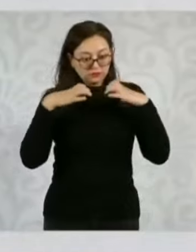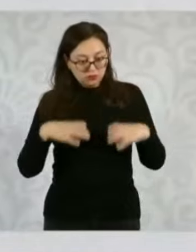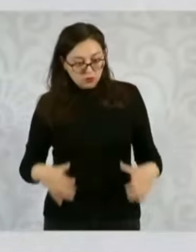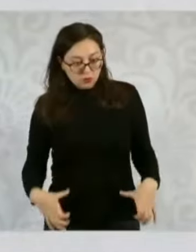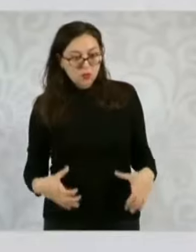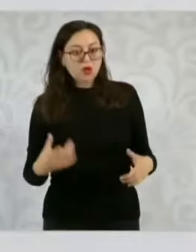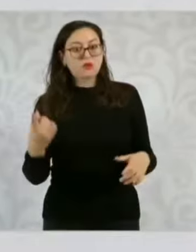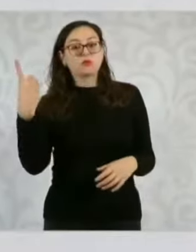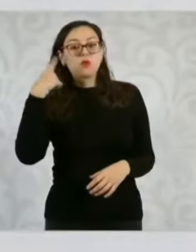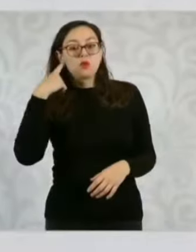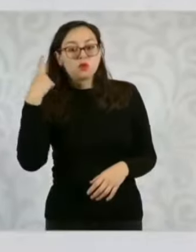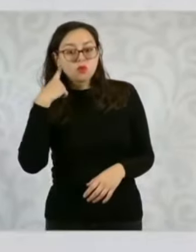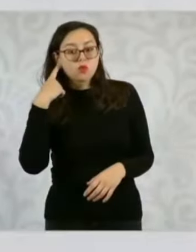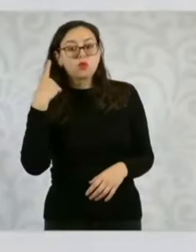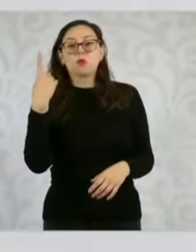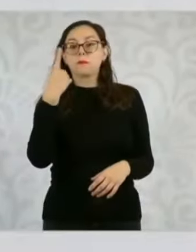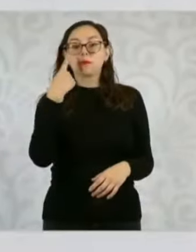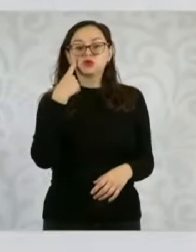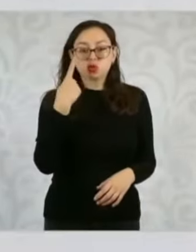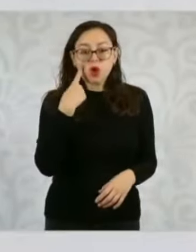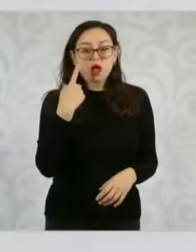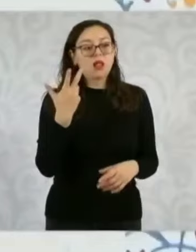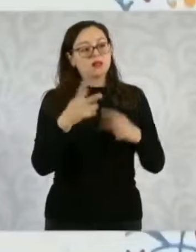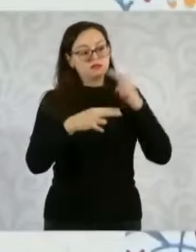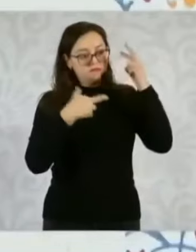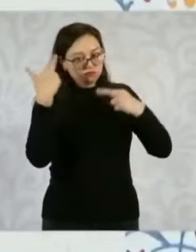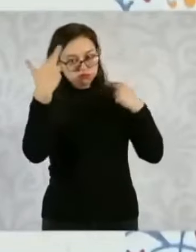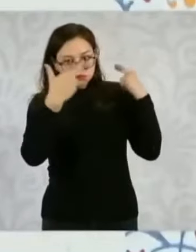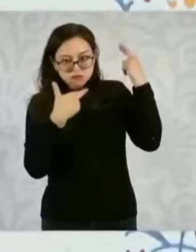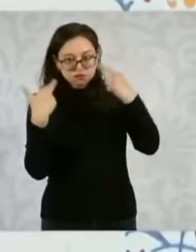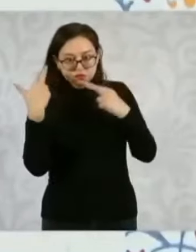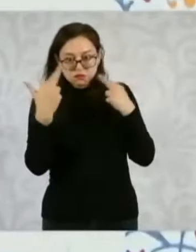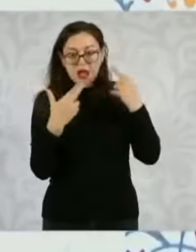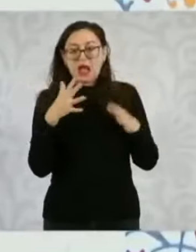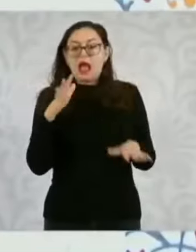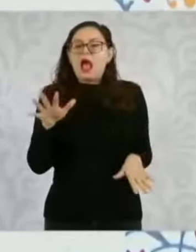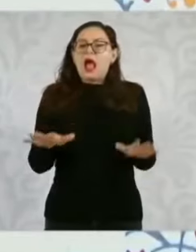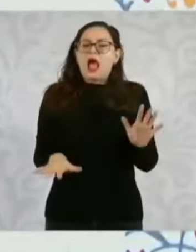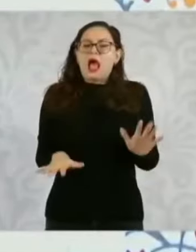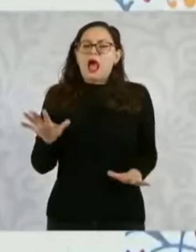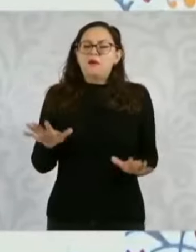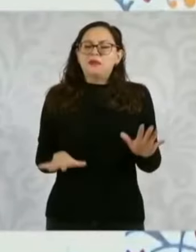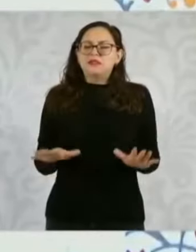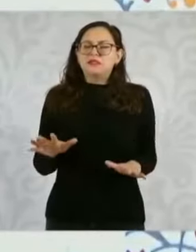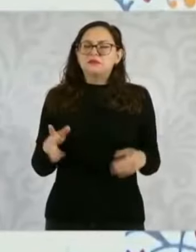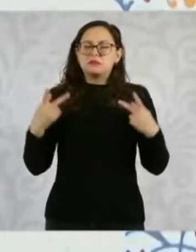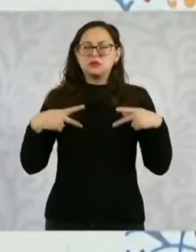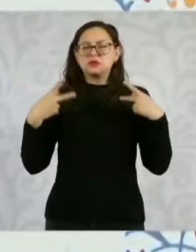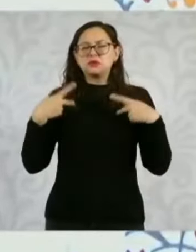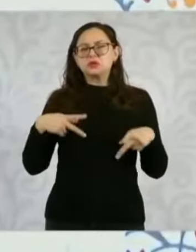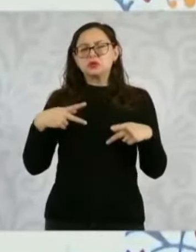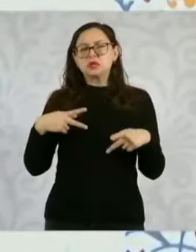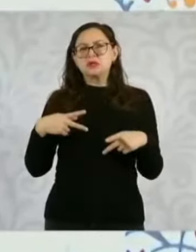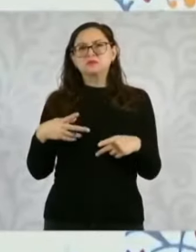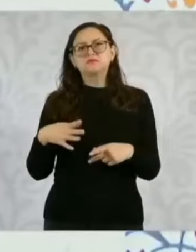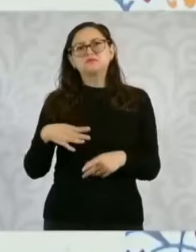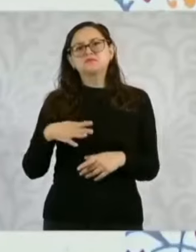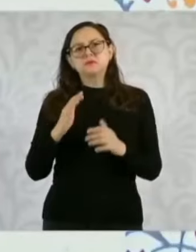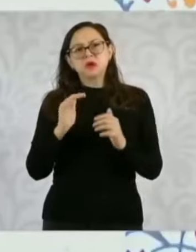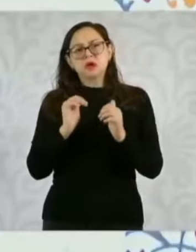músculo-esquelético, auditivo, visual y otros elementos que muchas veces van aislando a los adultos mayores al